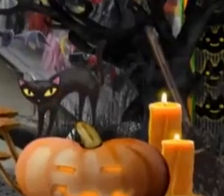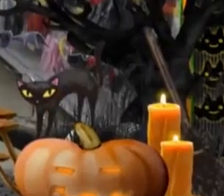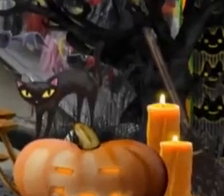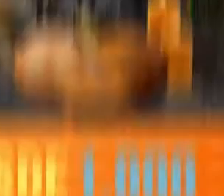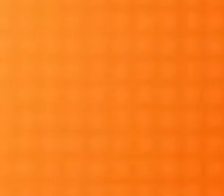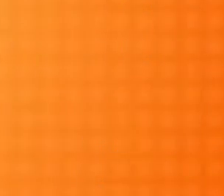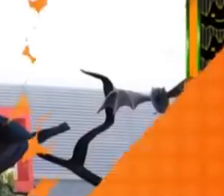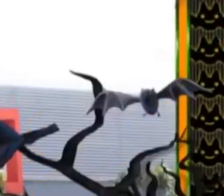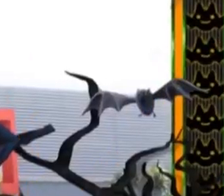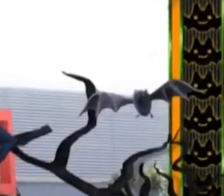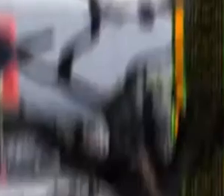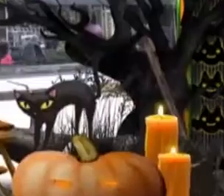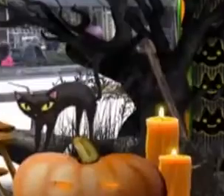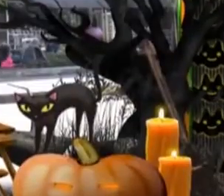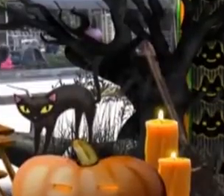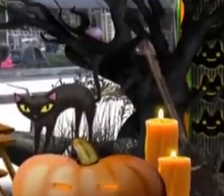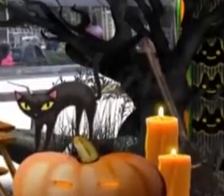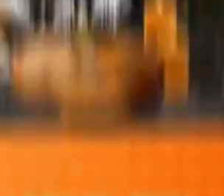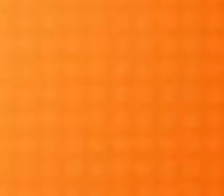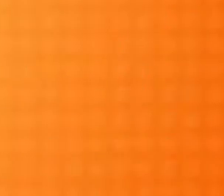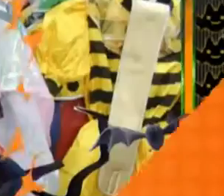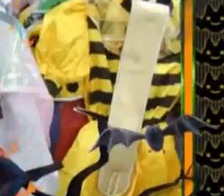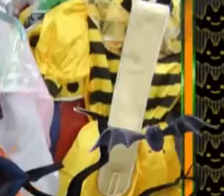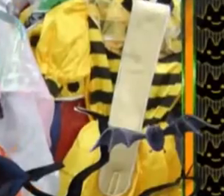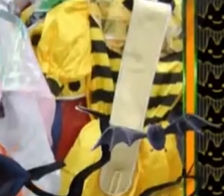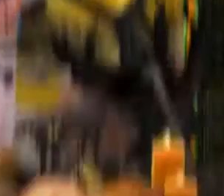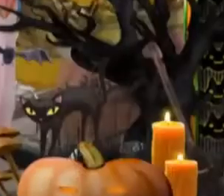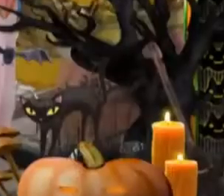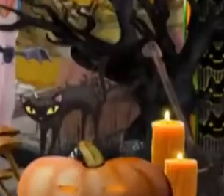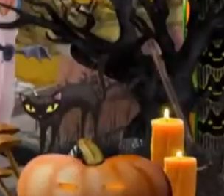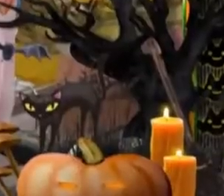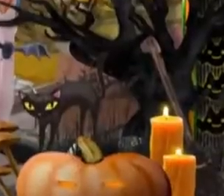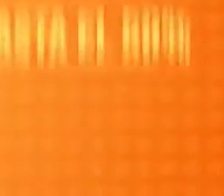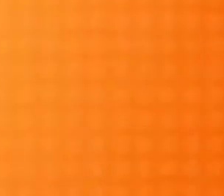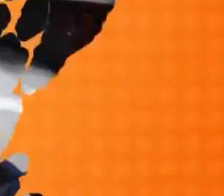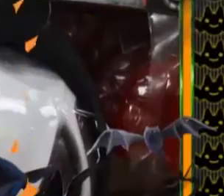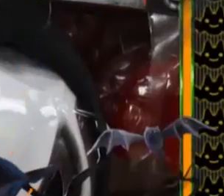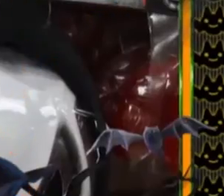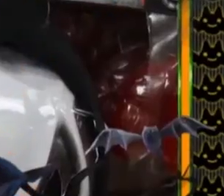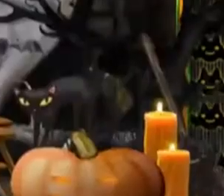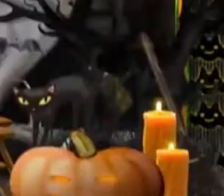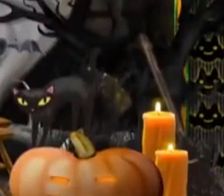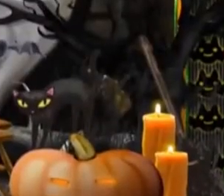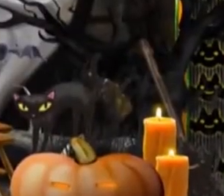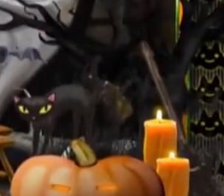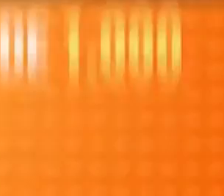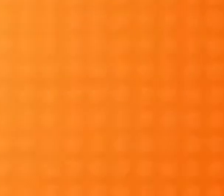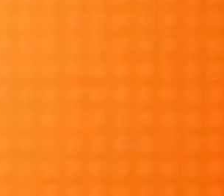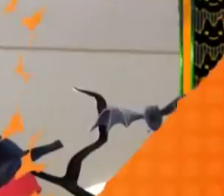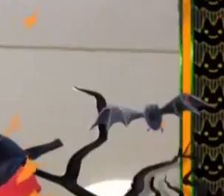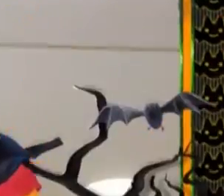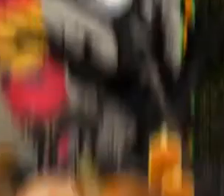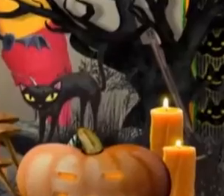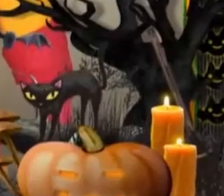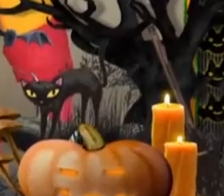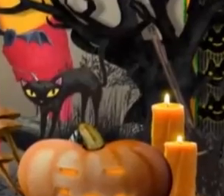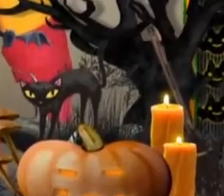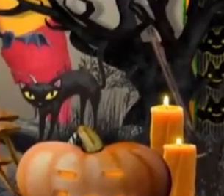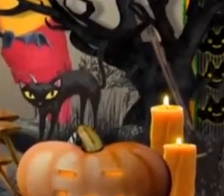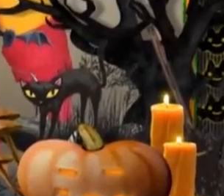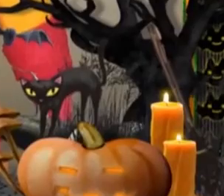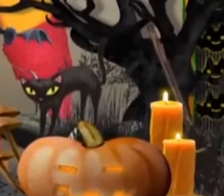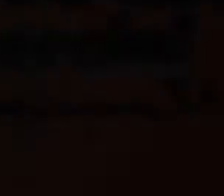lo que buscas para Halloween está en Maravilla Centro Comercial. Aprovecha las promociones y los descuentos hasta del 50% en